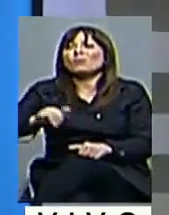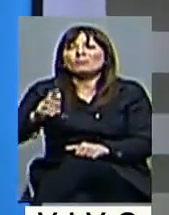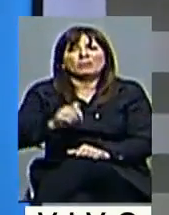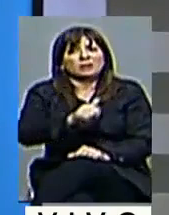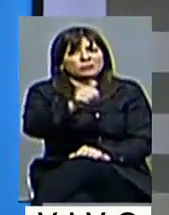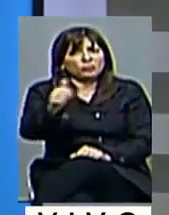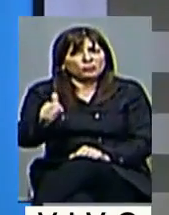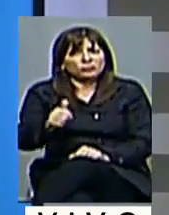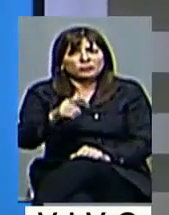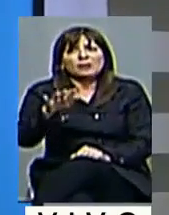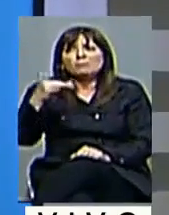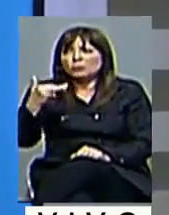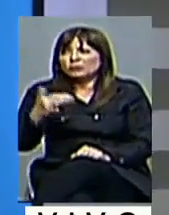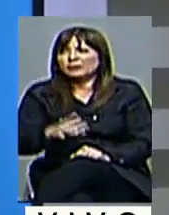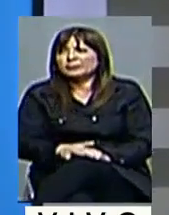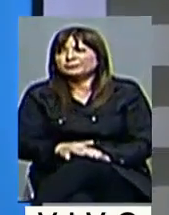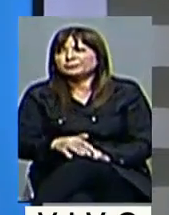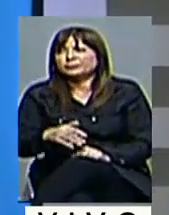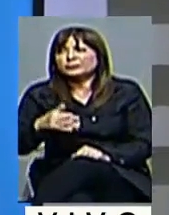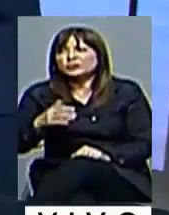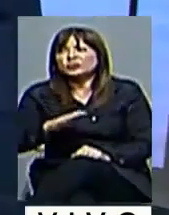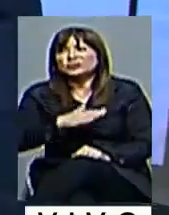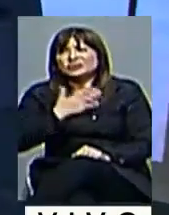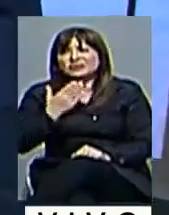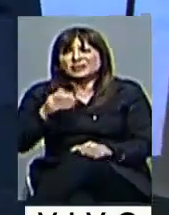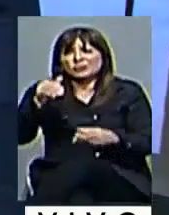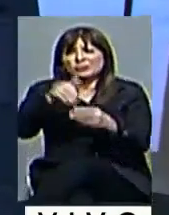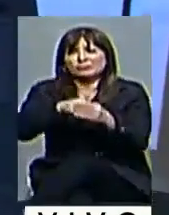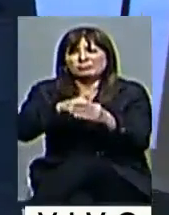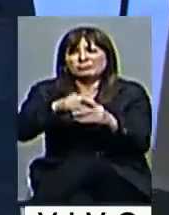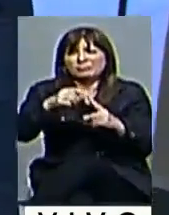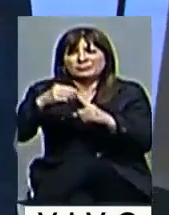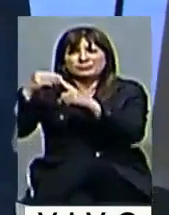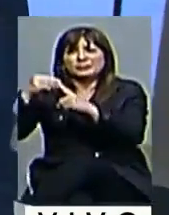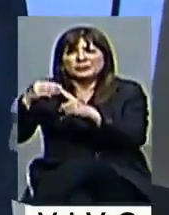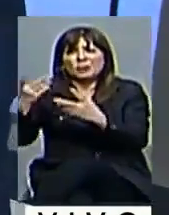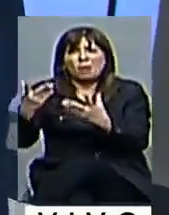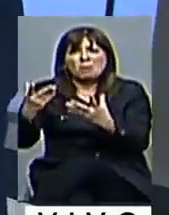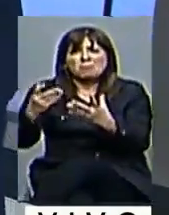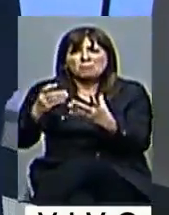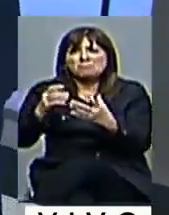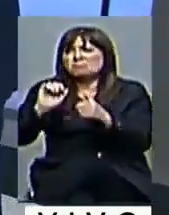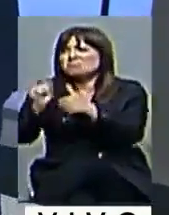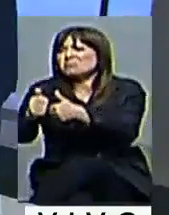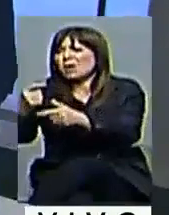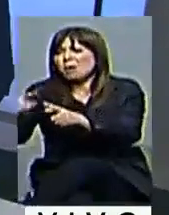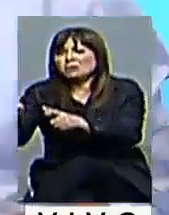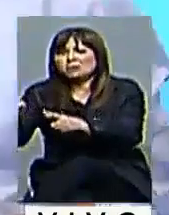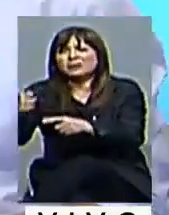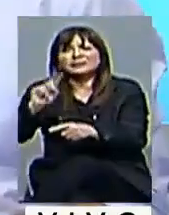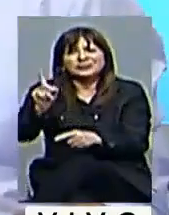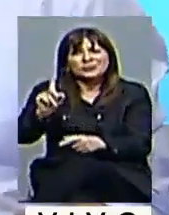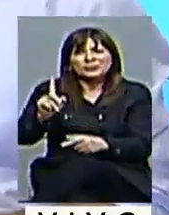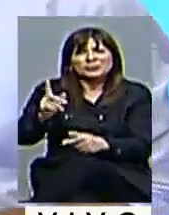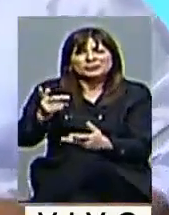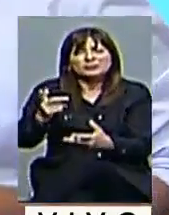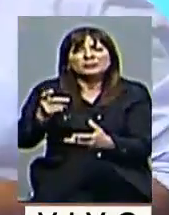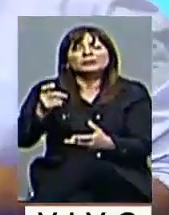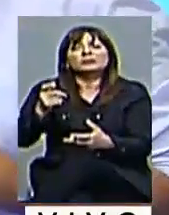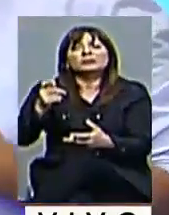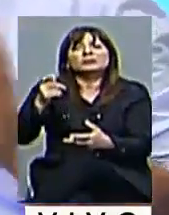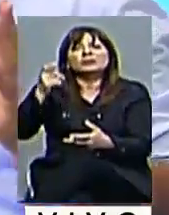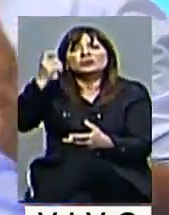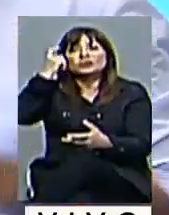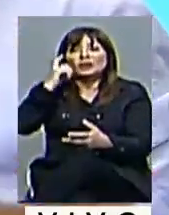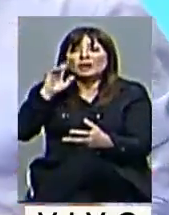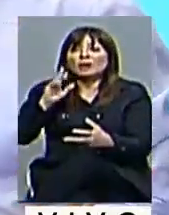poder... Sí. Es que yo no entiendo que se vote una prioridad en función de otra. O sea, hay otra... Porque los recursos